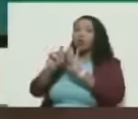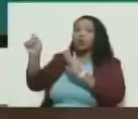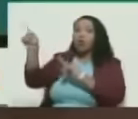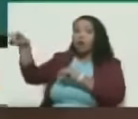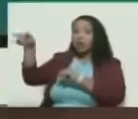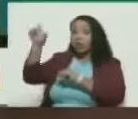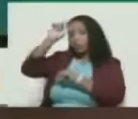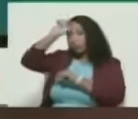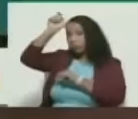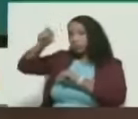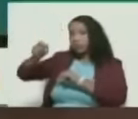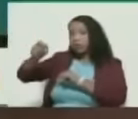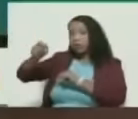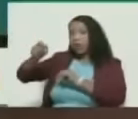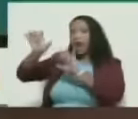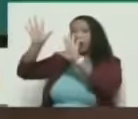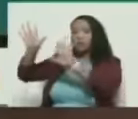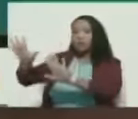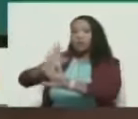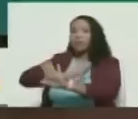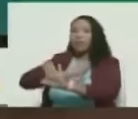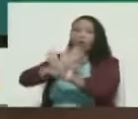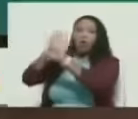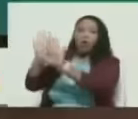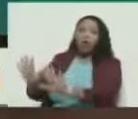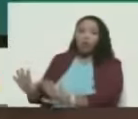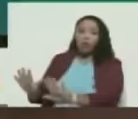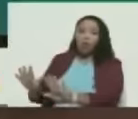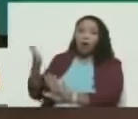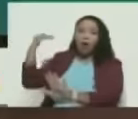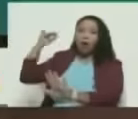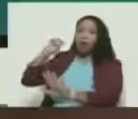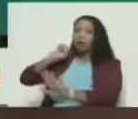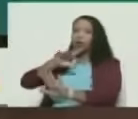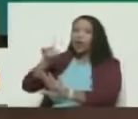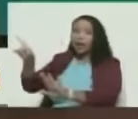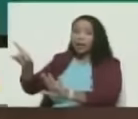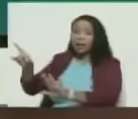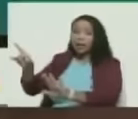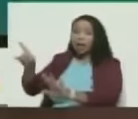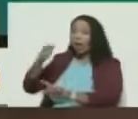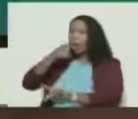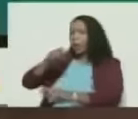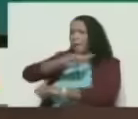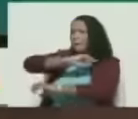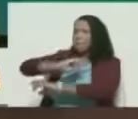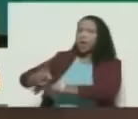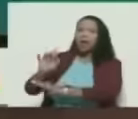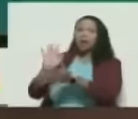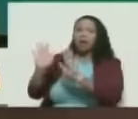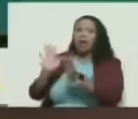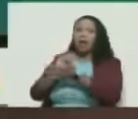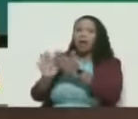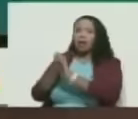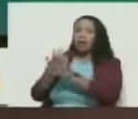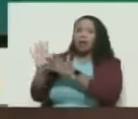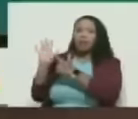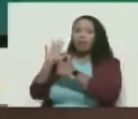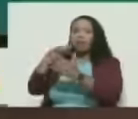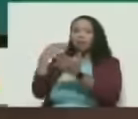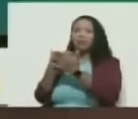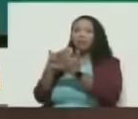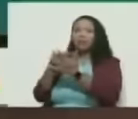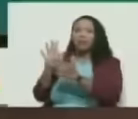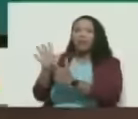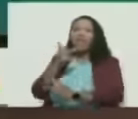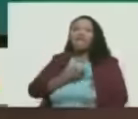reconocido que es así. El laudo arbitral fue un laudo ya demostrado, írrito, fraudulento.